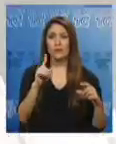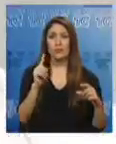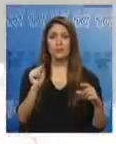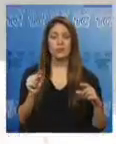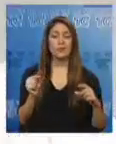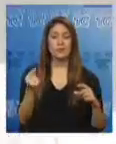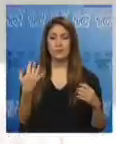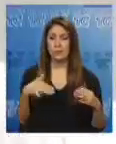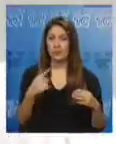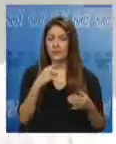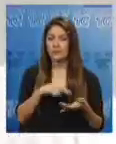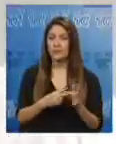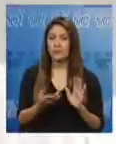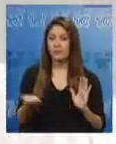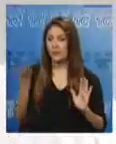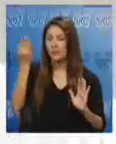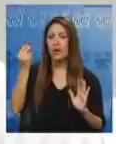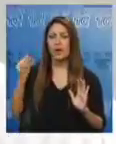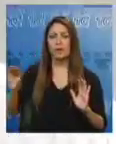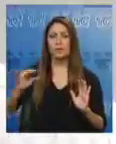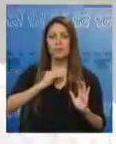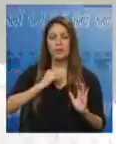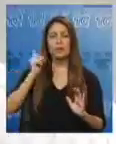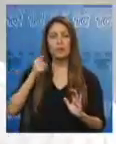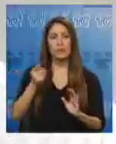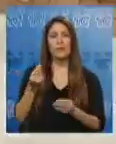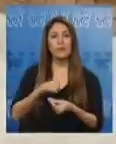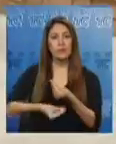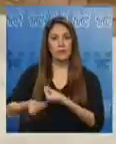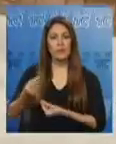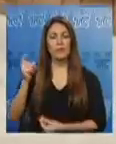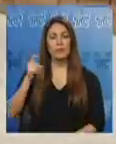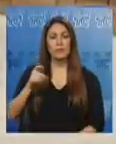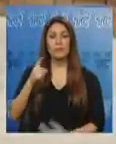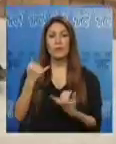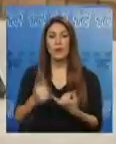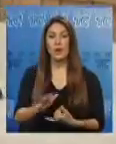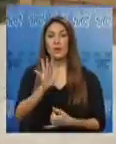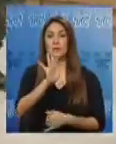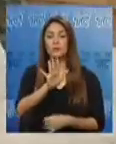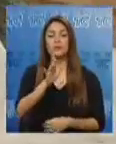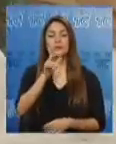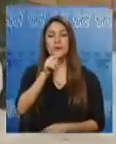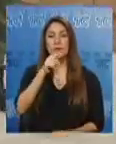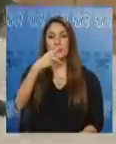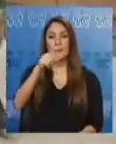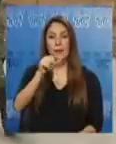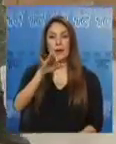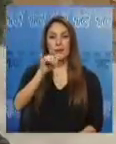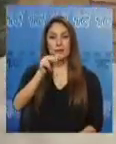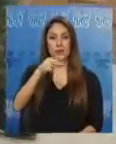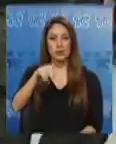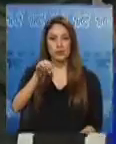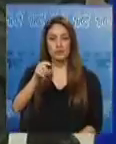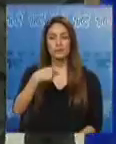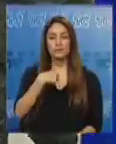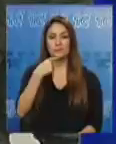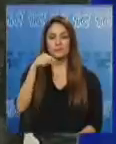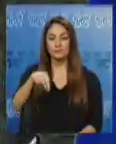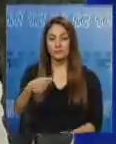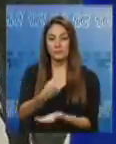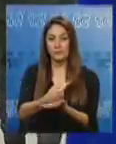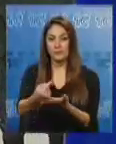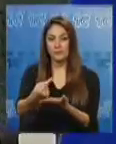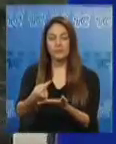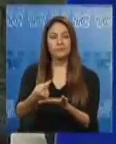Esta mañana en PIFO, el ministro de Defensa y presidente del directorio del ISFA, Ricardo Patiño, señaló que esta semana se